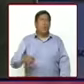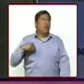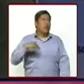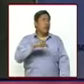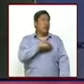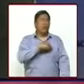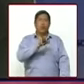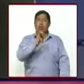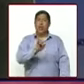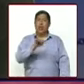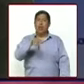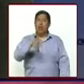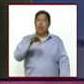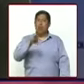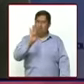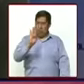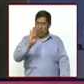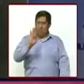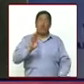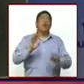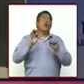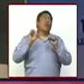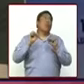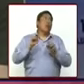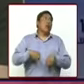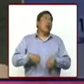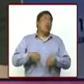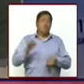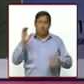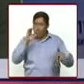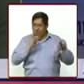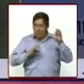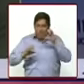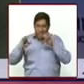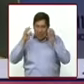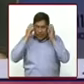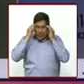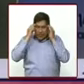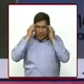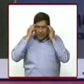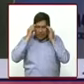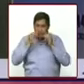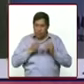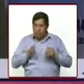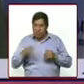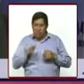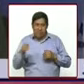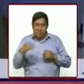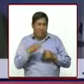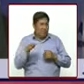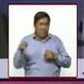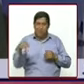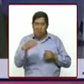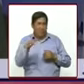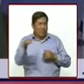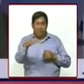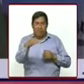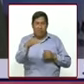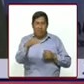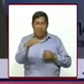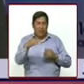Nosotros como YPFB hemos podido buscar rutas alternas, las cuales ya hemos desplegado